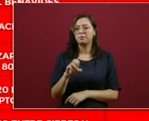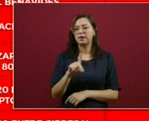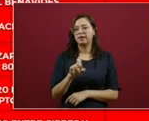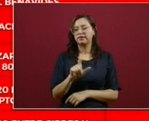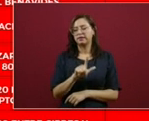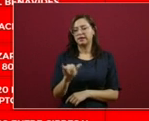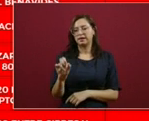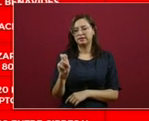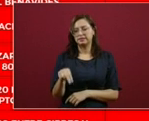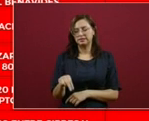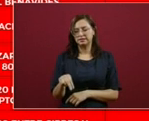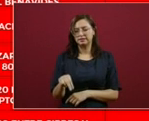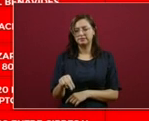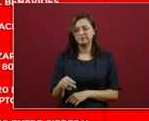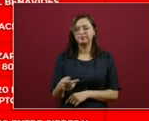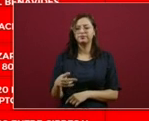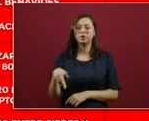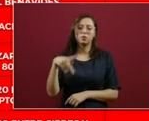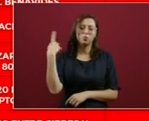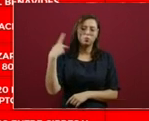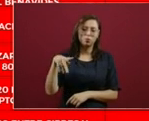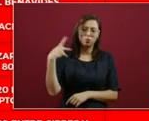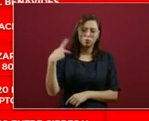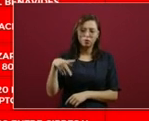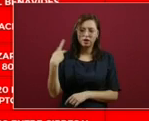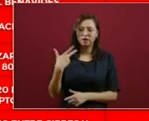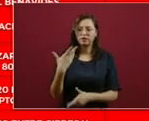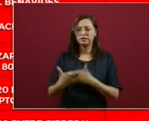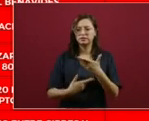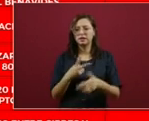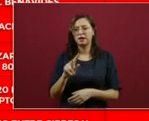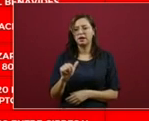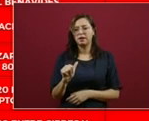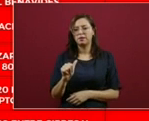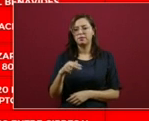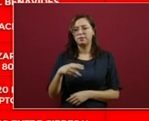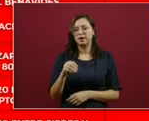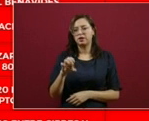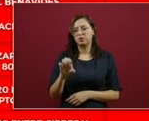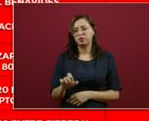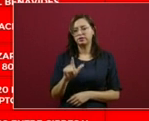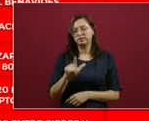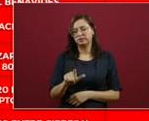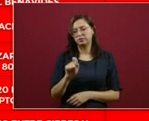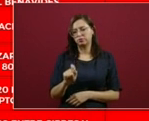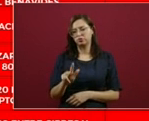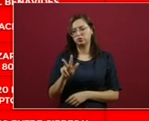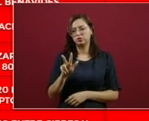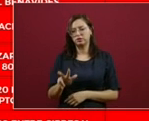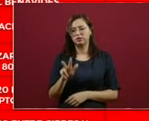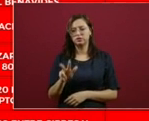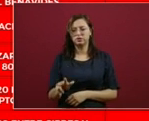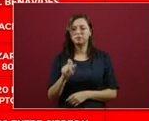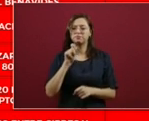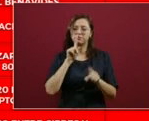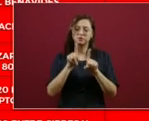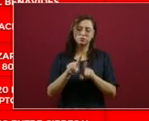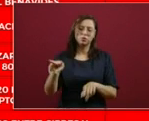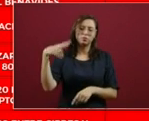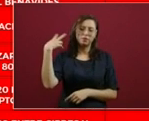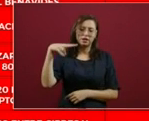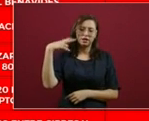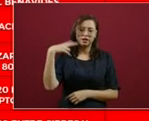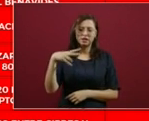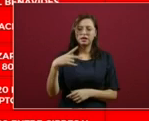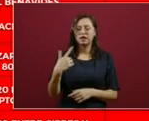a 17.21, en Puebla, Puebla, servicio Banoe, 17.18, en Minatitlán, Veracruz, gasolinera